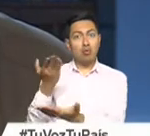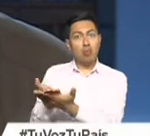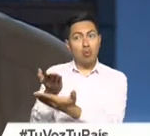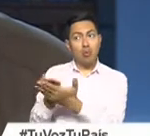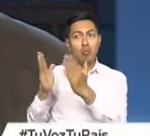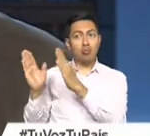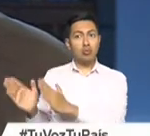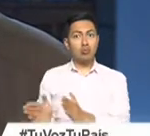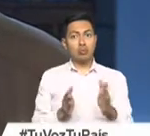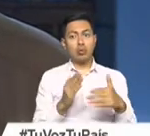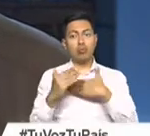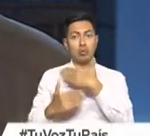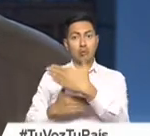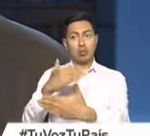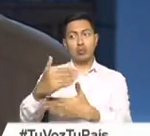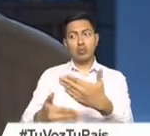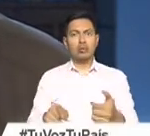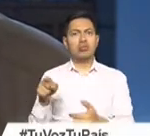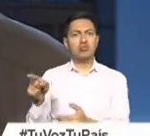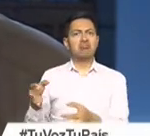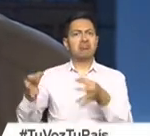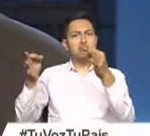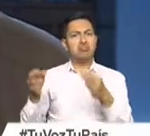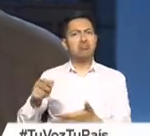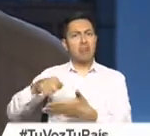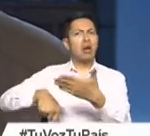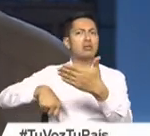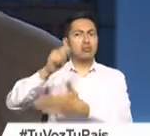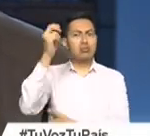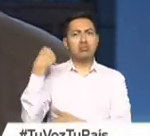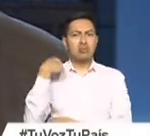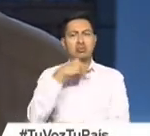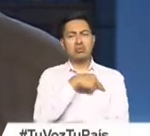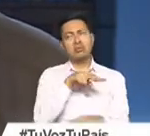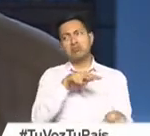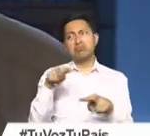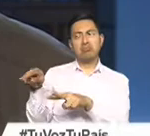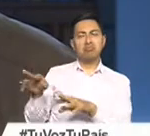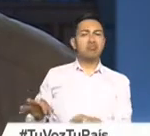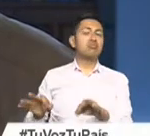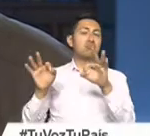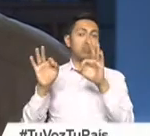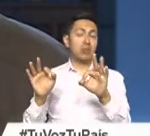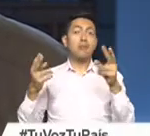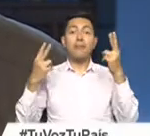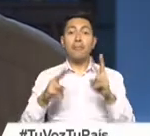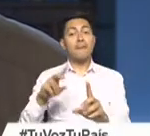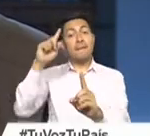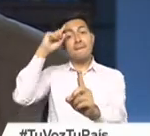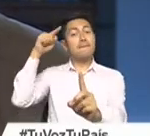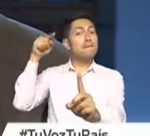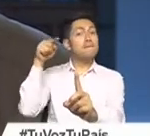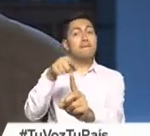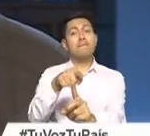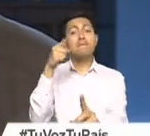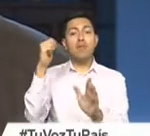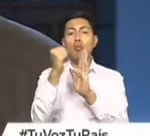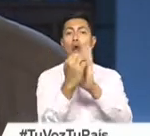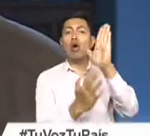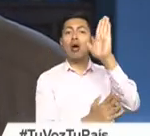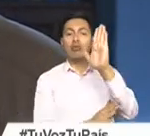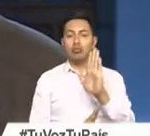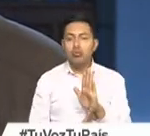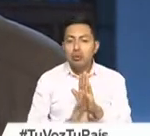implicado hacer un proceso para las grandes mayorías, para nuestro pueblo, y sobre todo que estamos apuntando a un proyecto de desarrollo